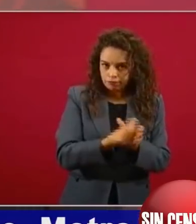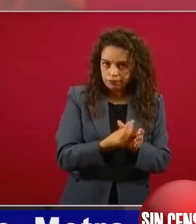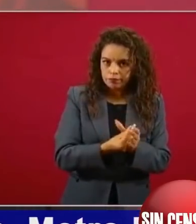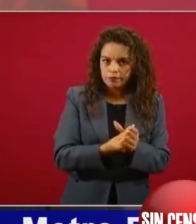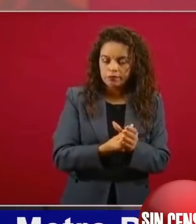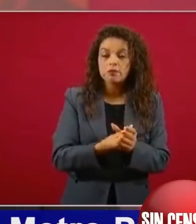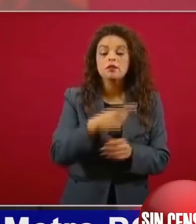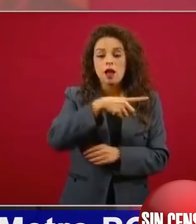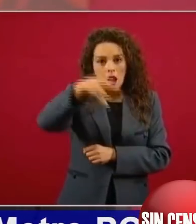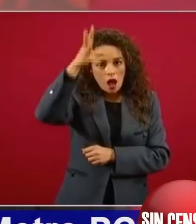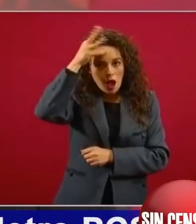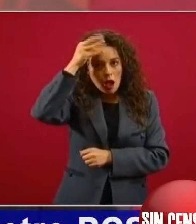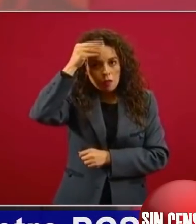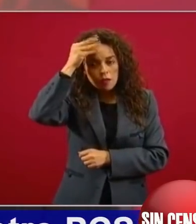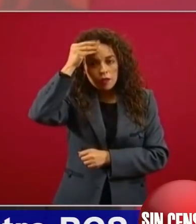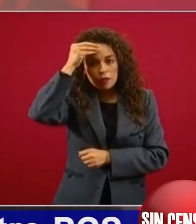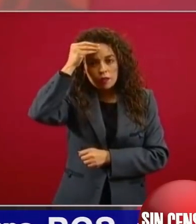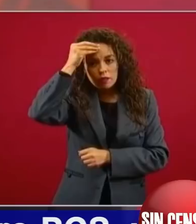con